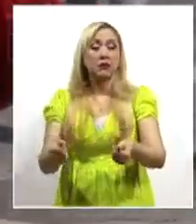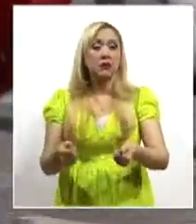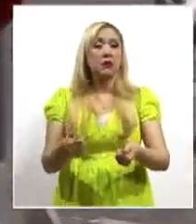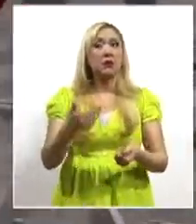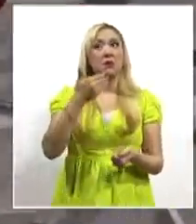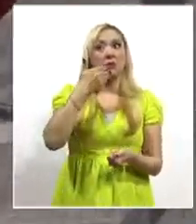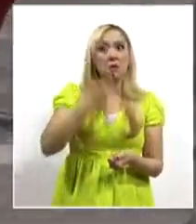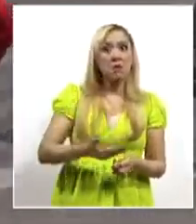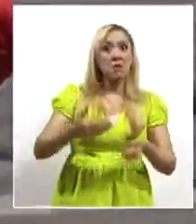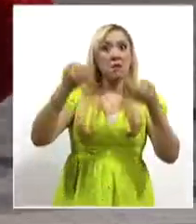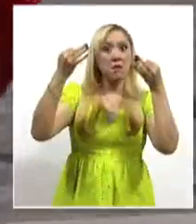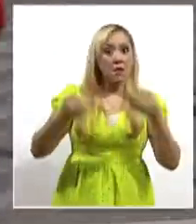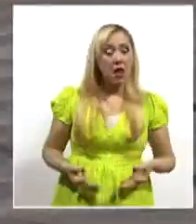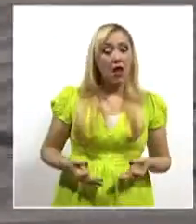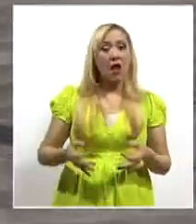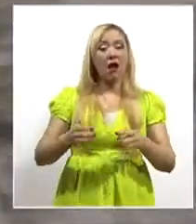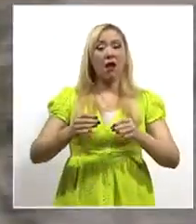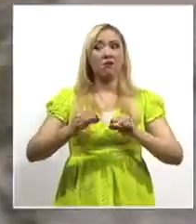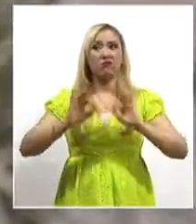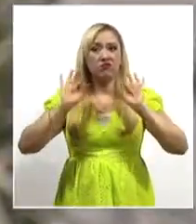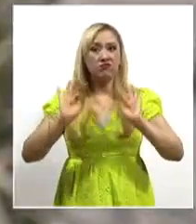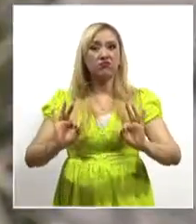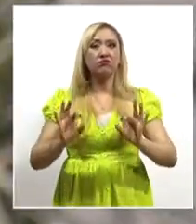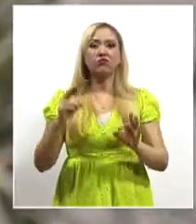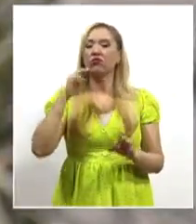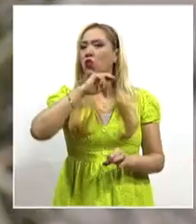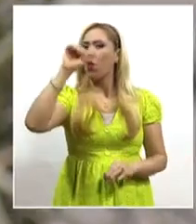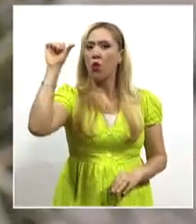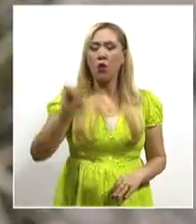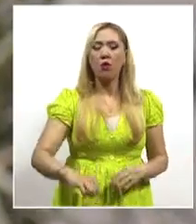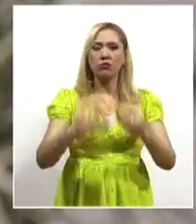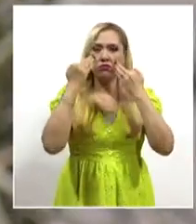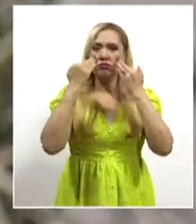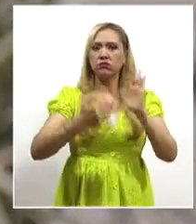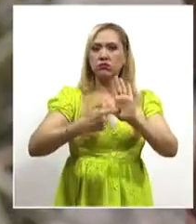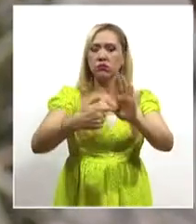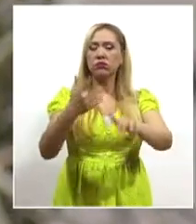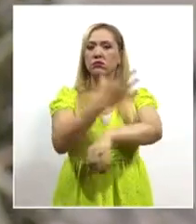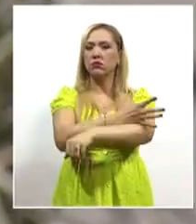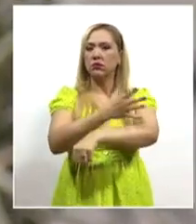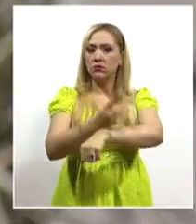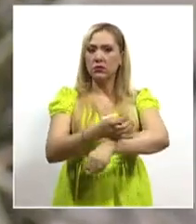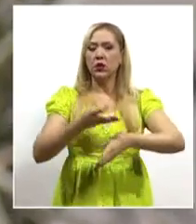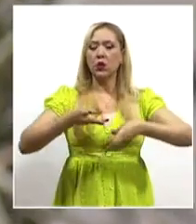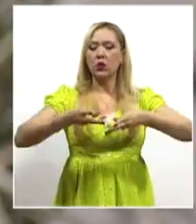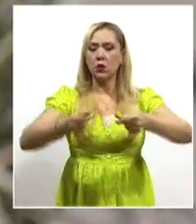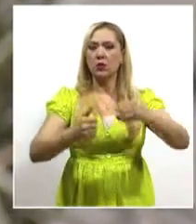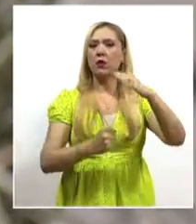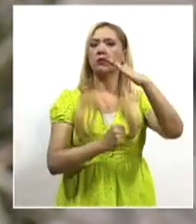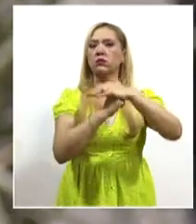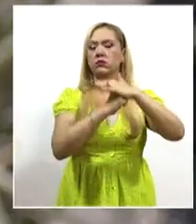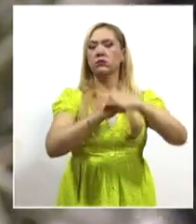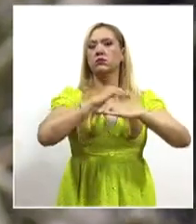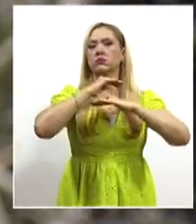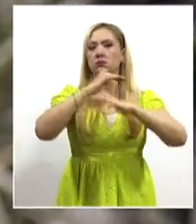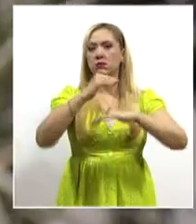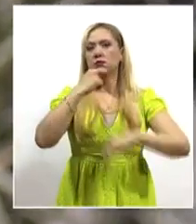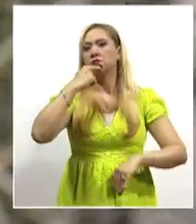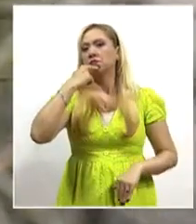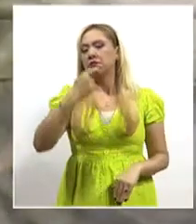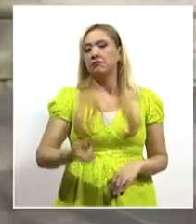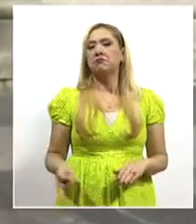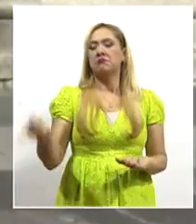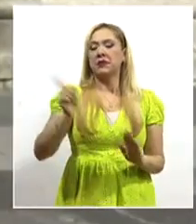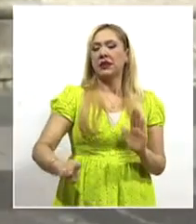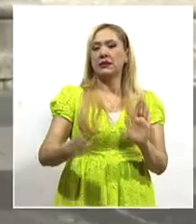con eficiencia, eficacia, economía, transparencia y honradez y que se respeten los topes, límites y condiciones